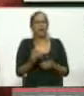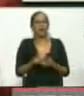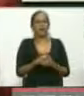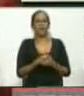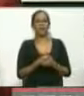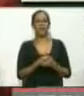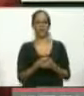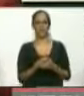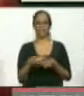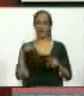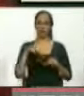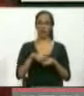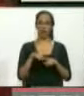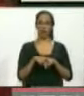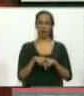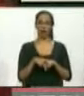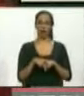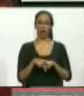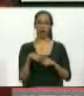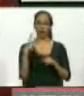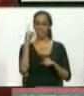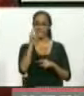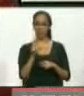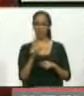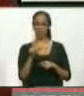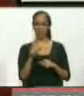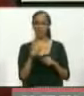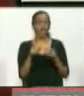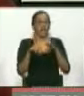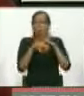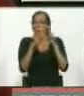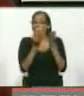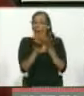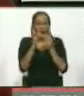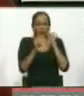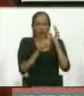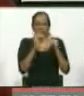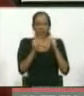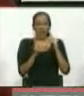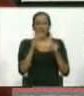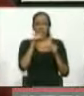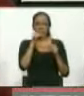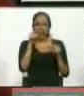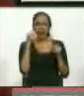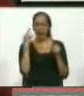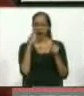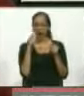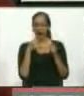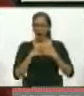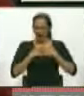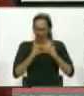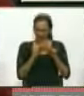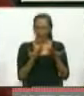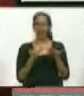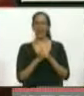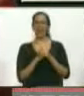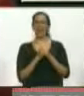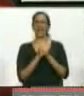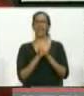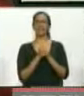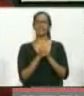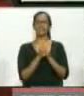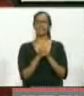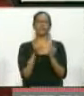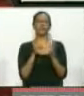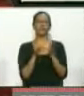ahorita es atacado y ángel medina todo el mundo habla de ello ustedes son los que están entregando negociado negociado donde